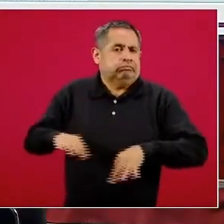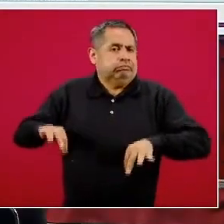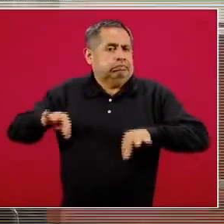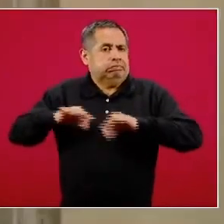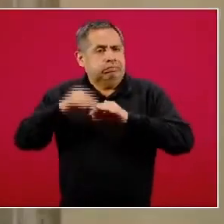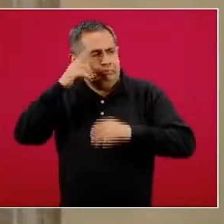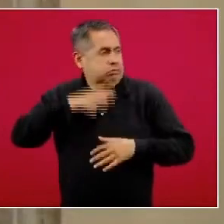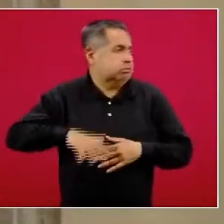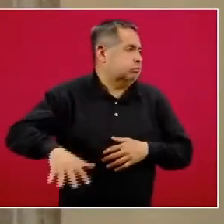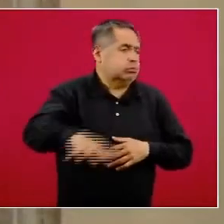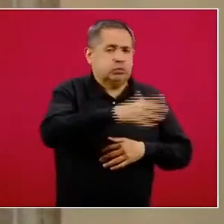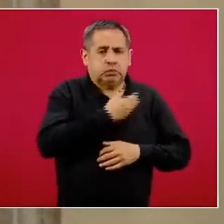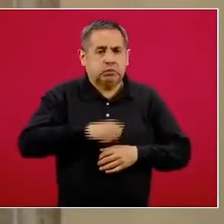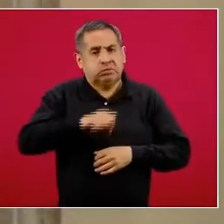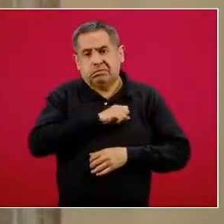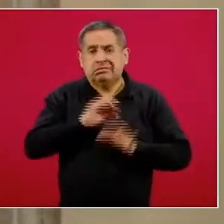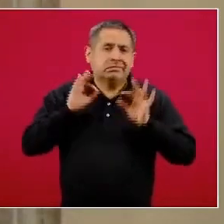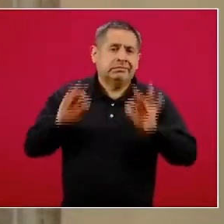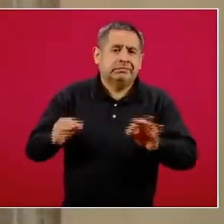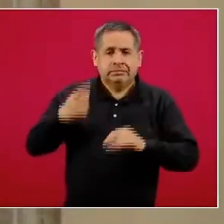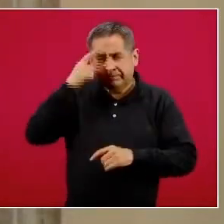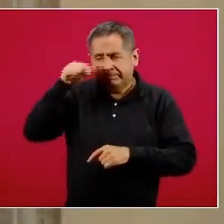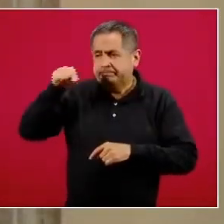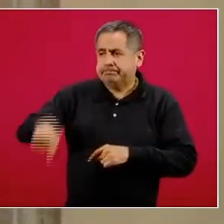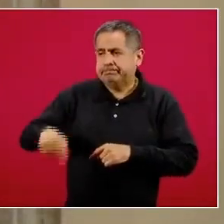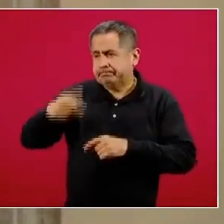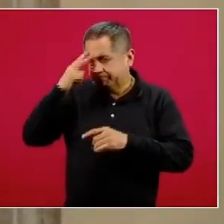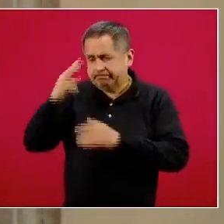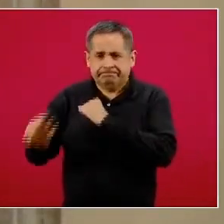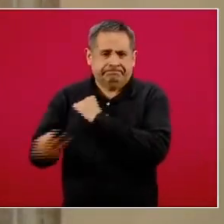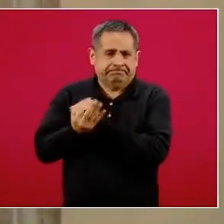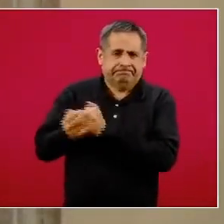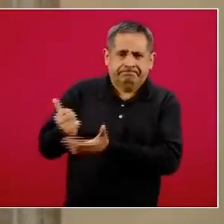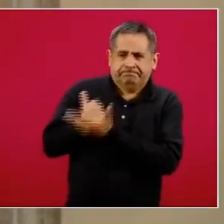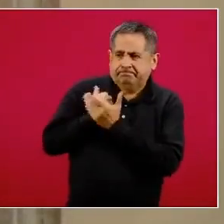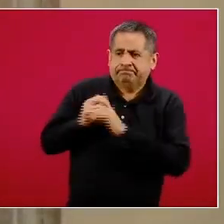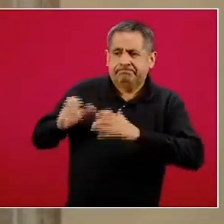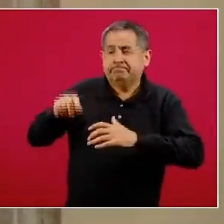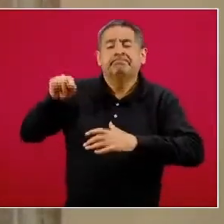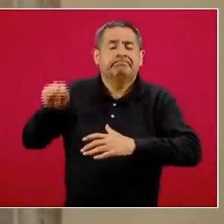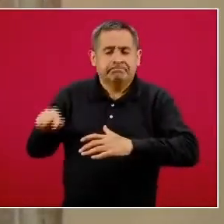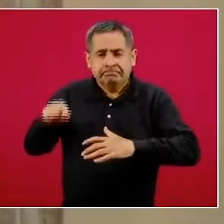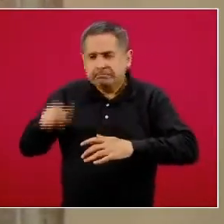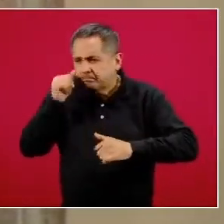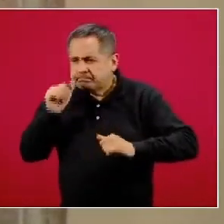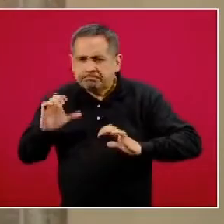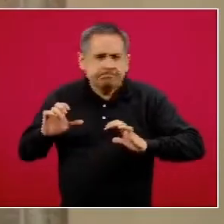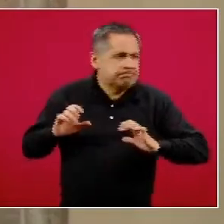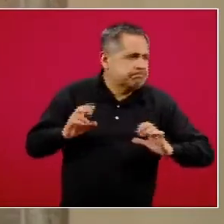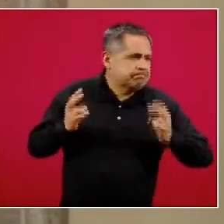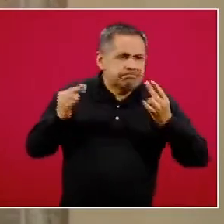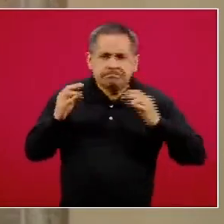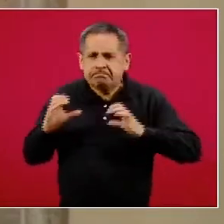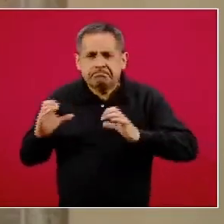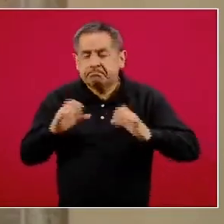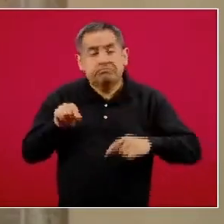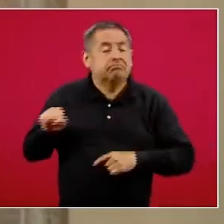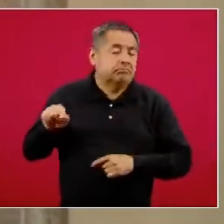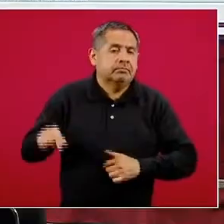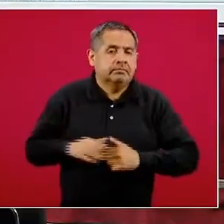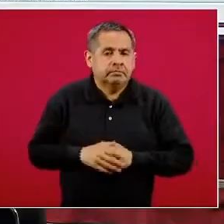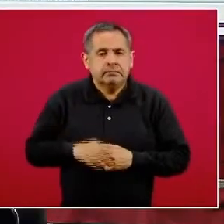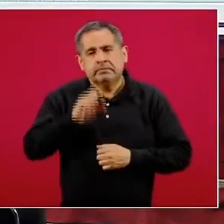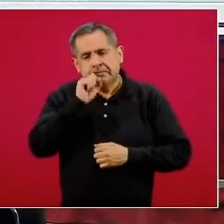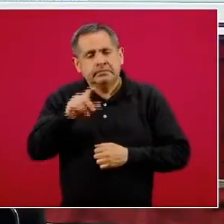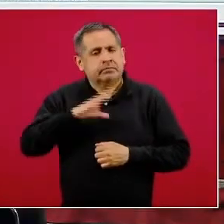para la salud pública en este momento para la pandemia y para estar siempre pendientes de este monitoreo que realizan. Además de ello,